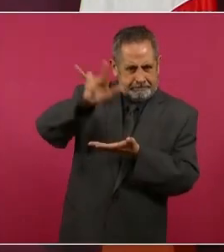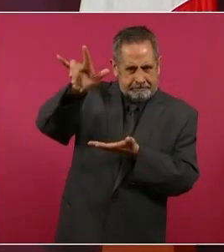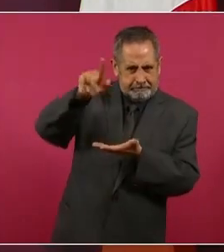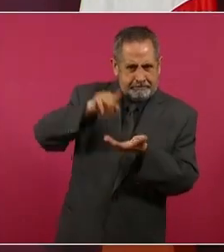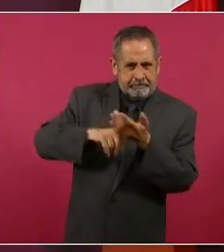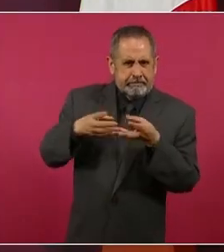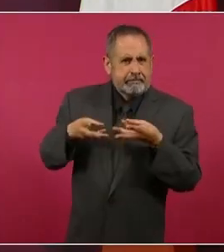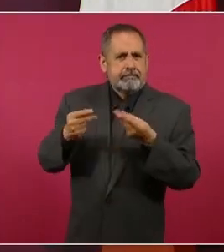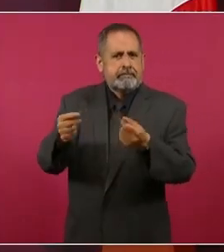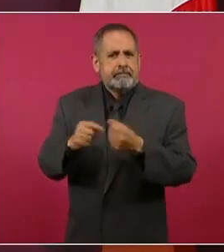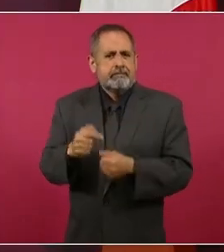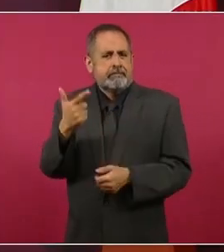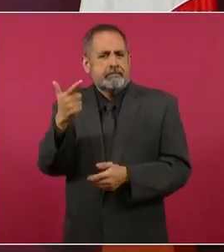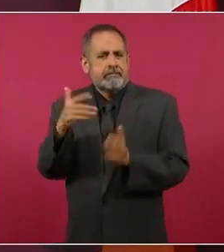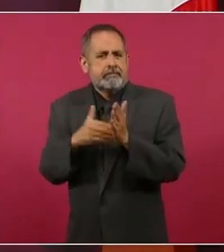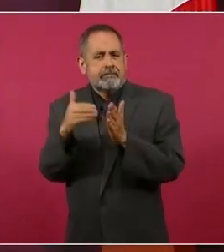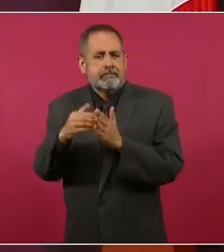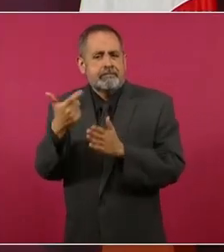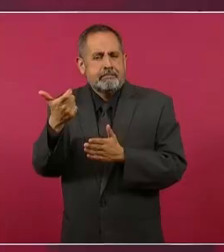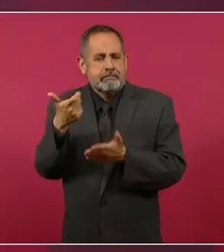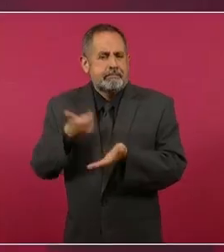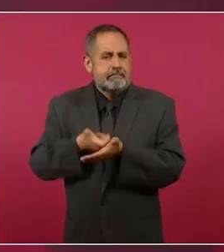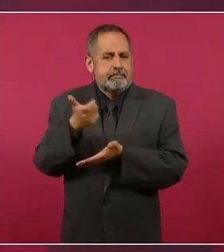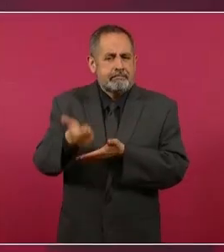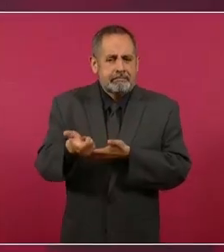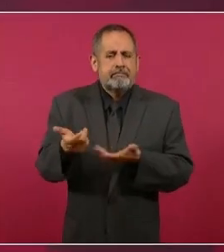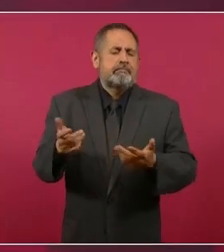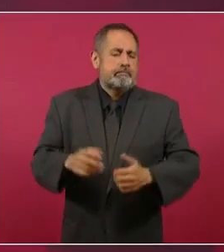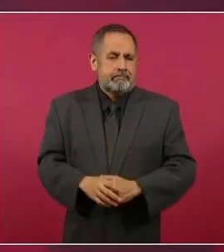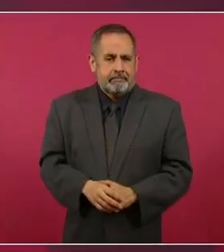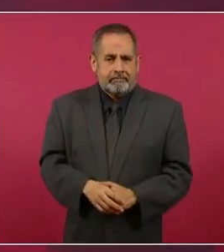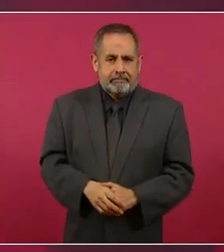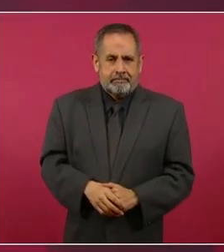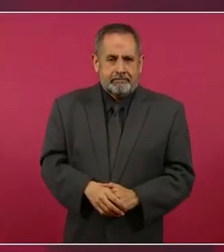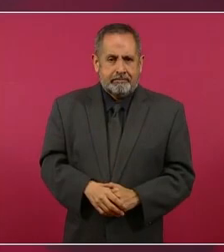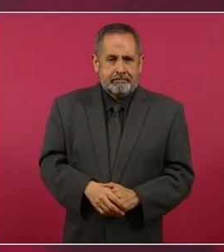se gastaron 7 millones de pesos.